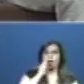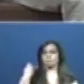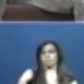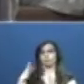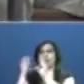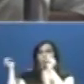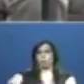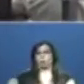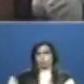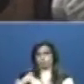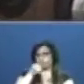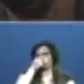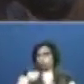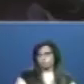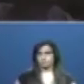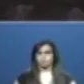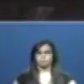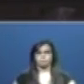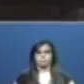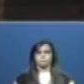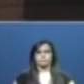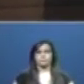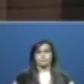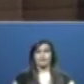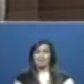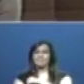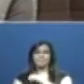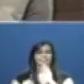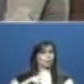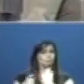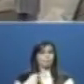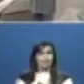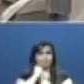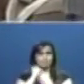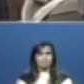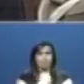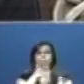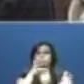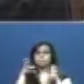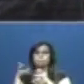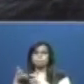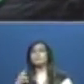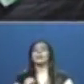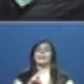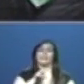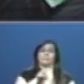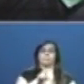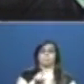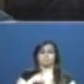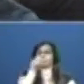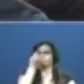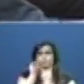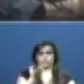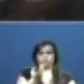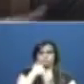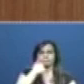partido socialista la estrategia integrada de empleo benefició en 2012 a 33,800 personas atendiendo